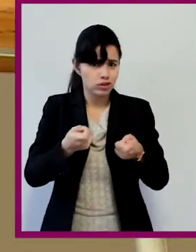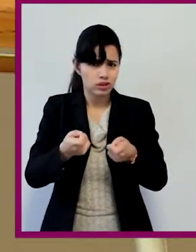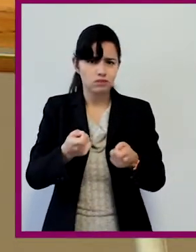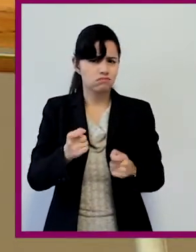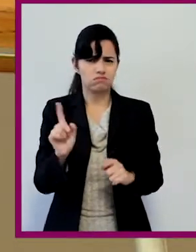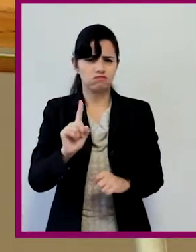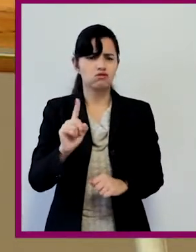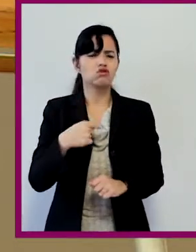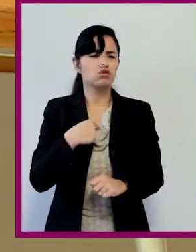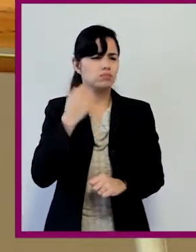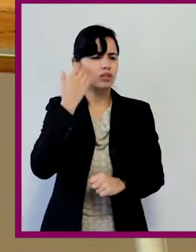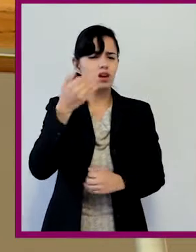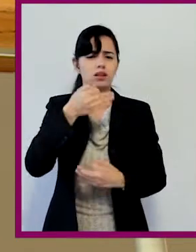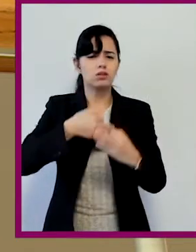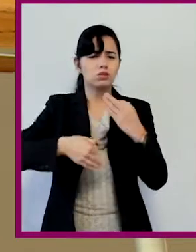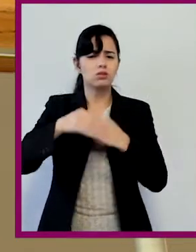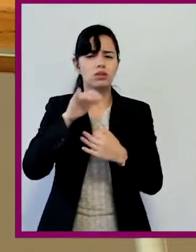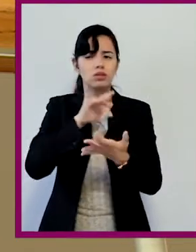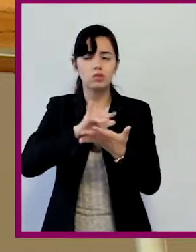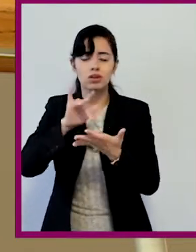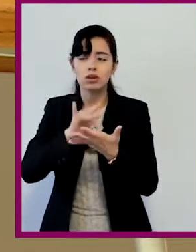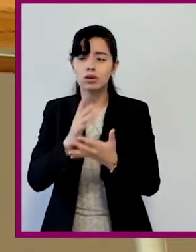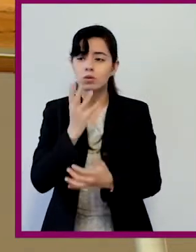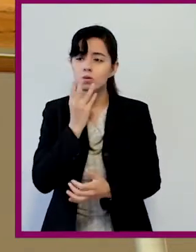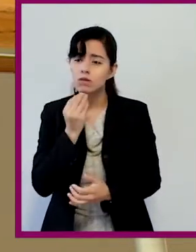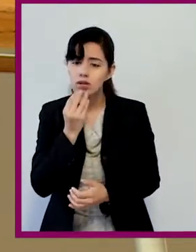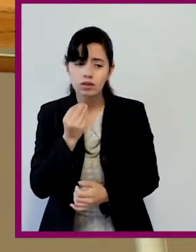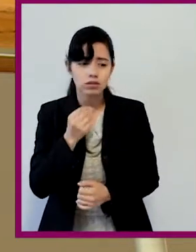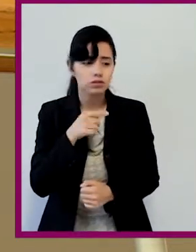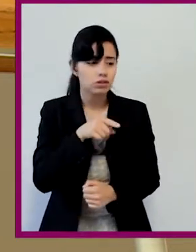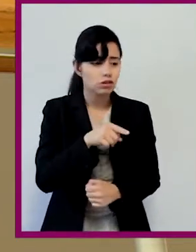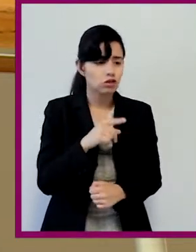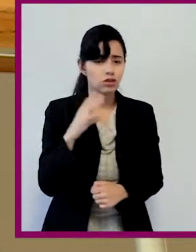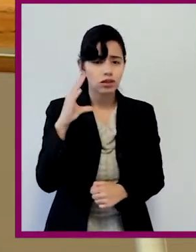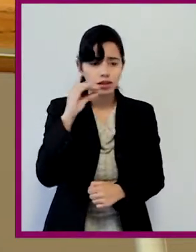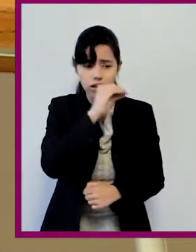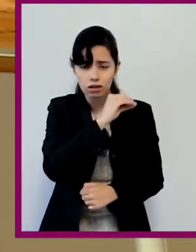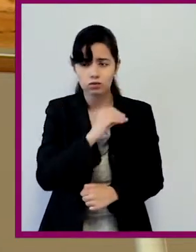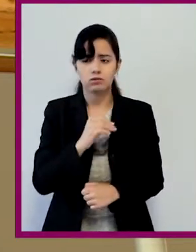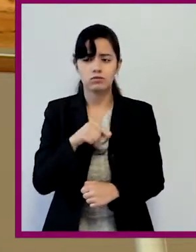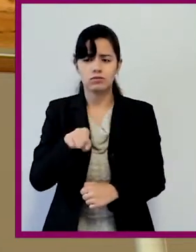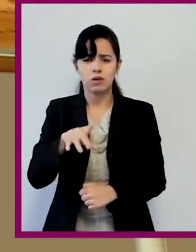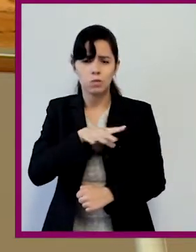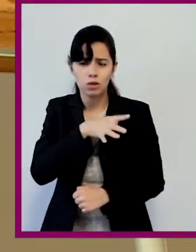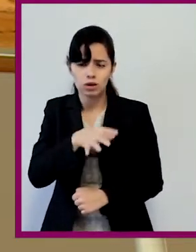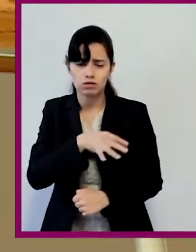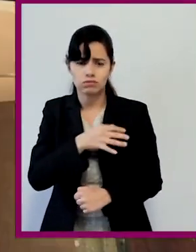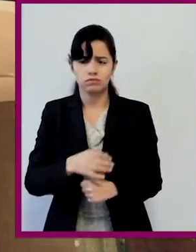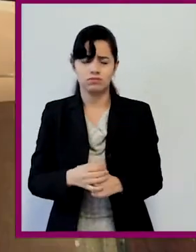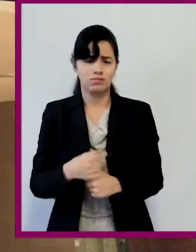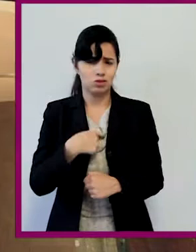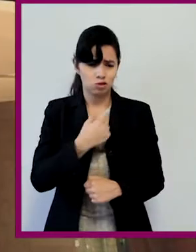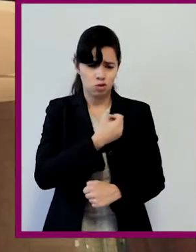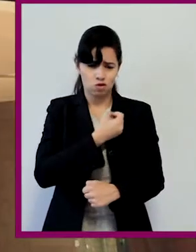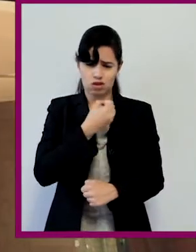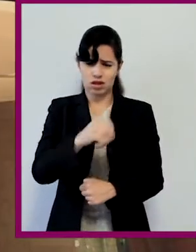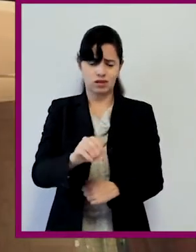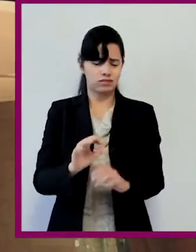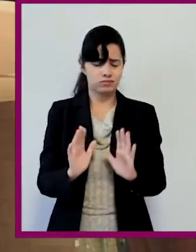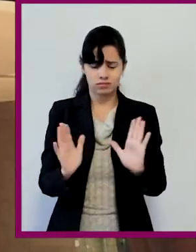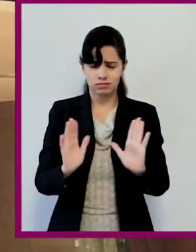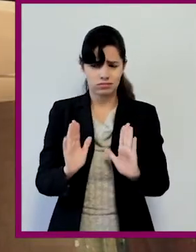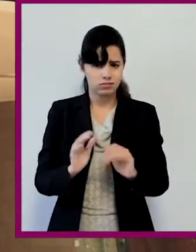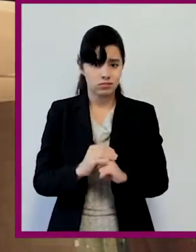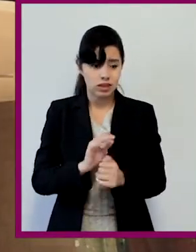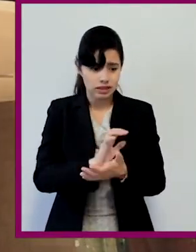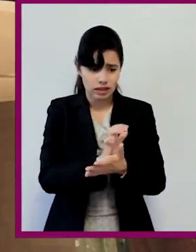posible. Judíos, gentiles, negros, blancos. No queremos odiar ni despreciar a nadie. En este mundo hay